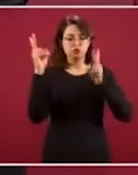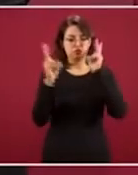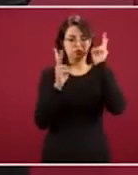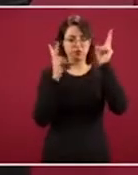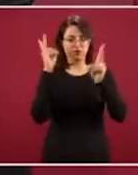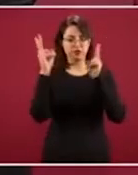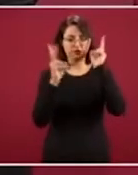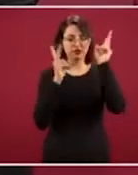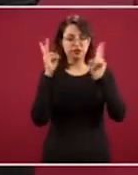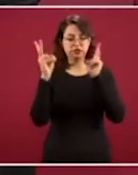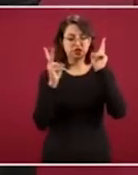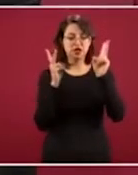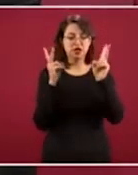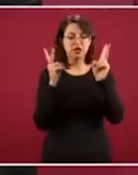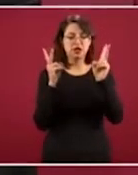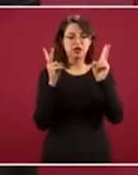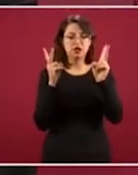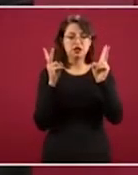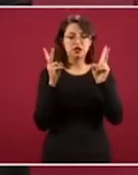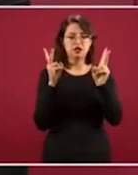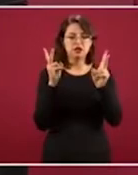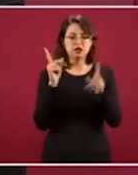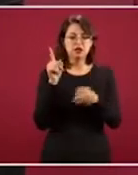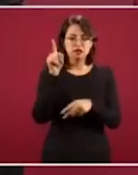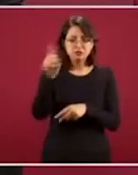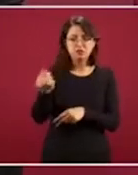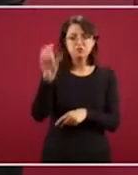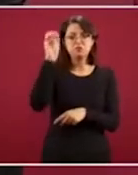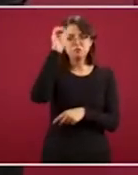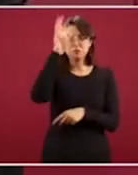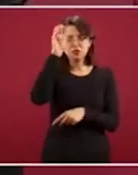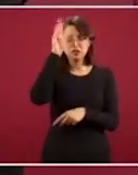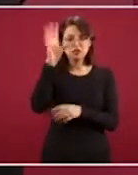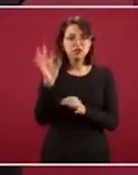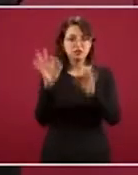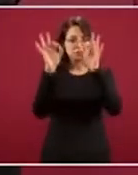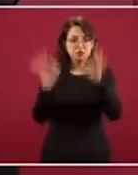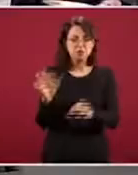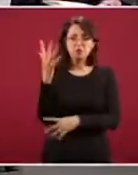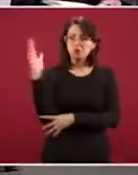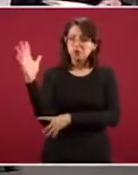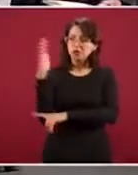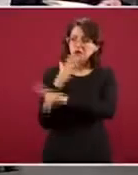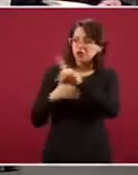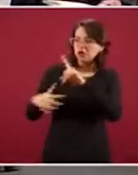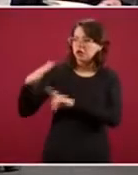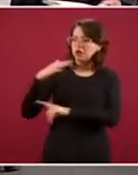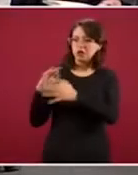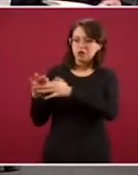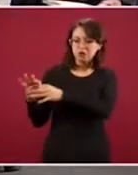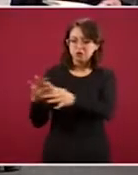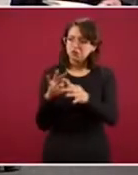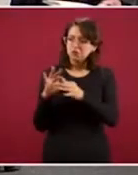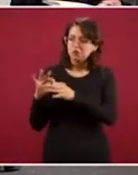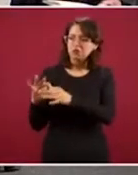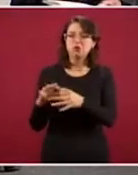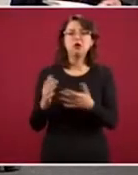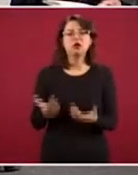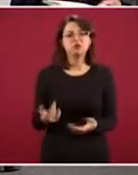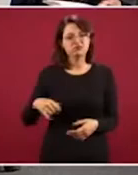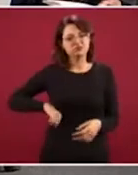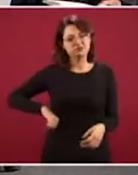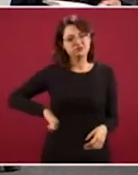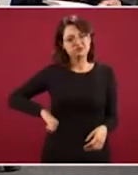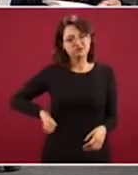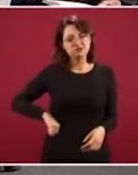considera una un ejemplo de minería sustentable tenemos mucho interés en verlo y